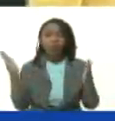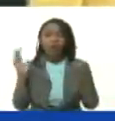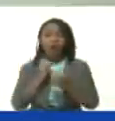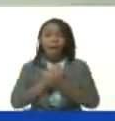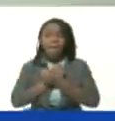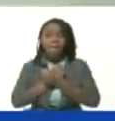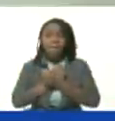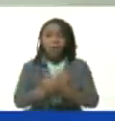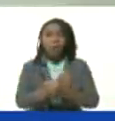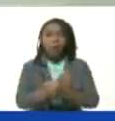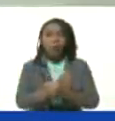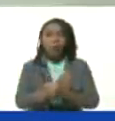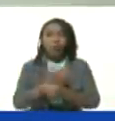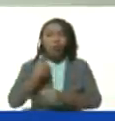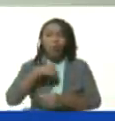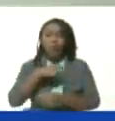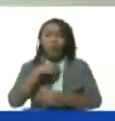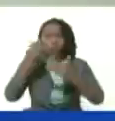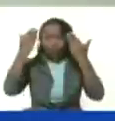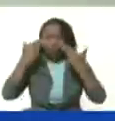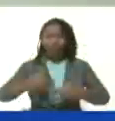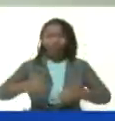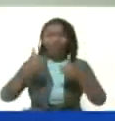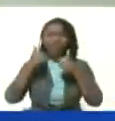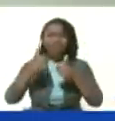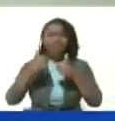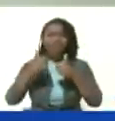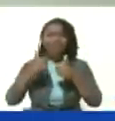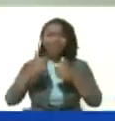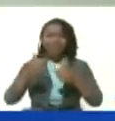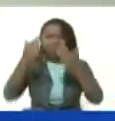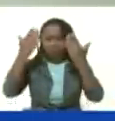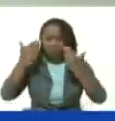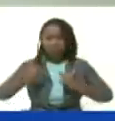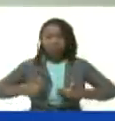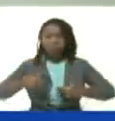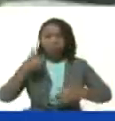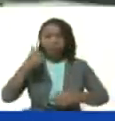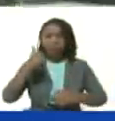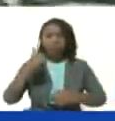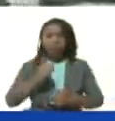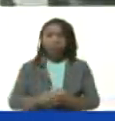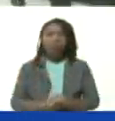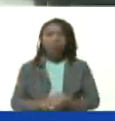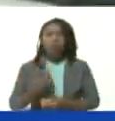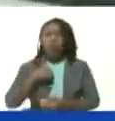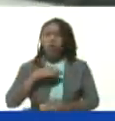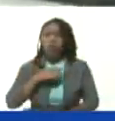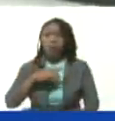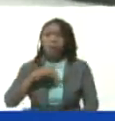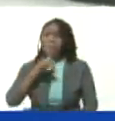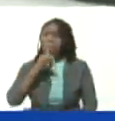amor. Somos buena gente, somos buena gente. No somos mala gente,